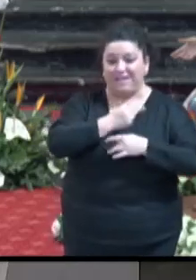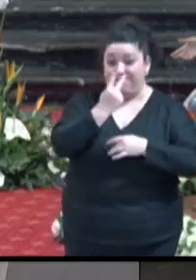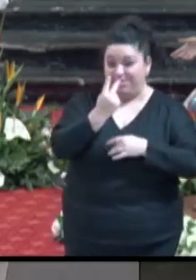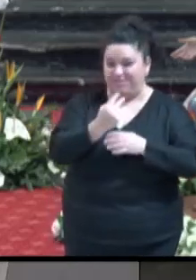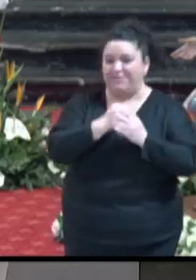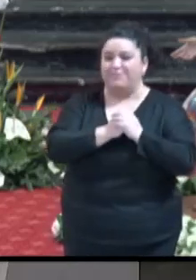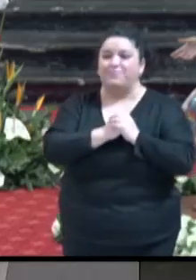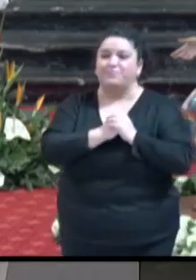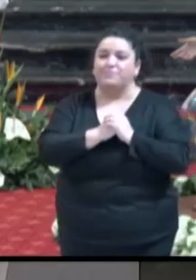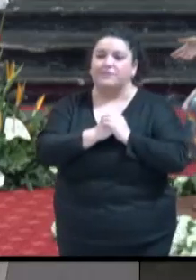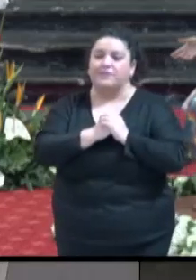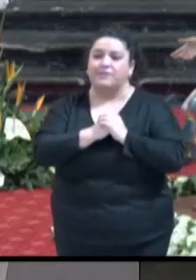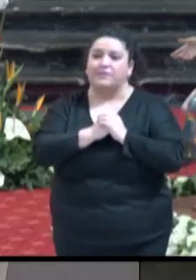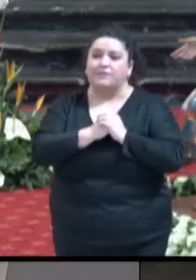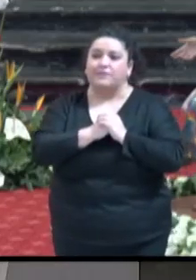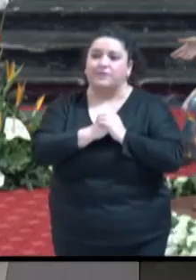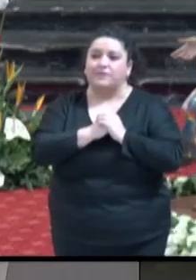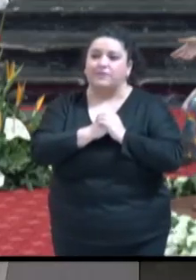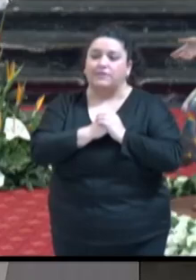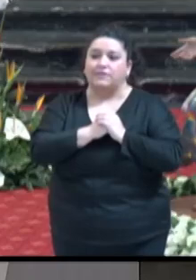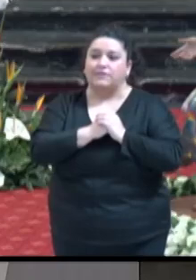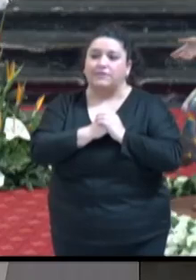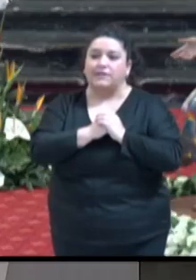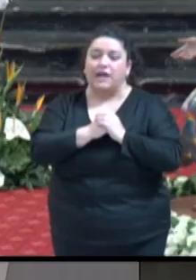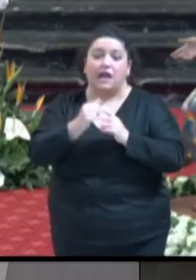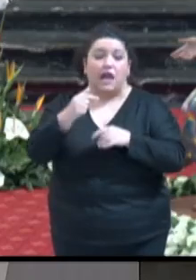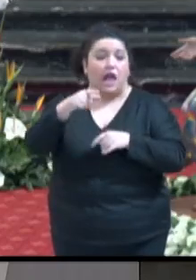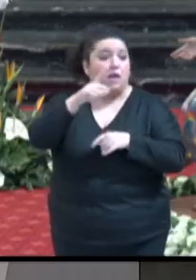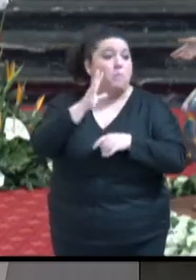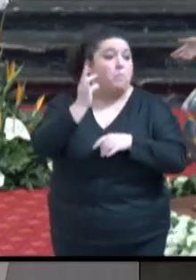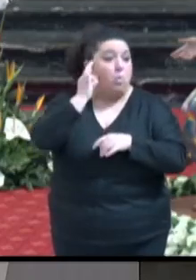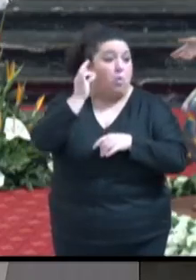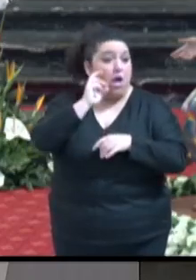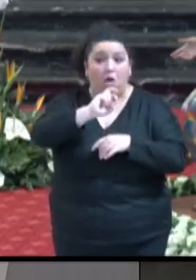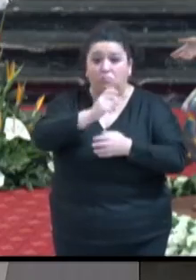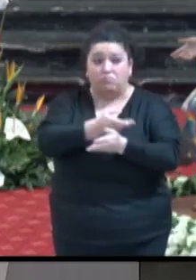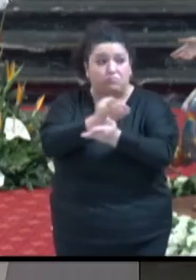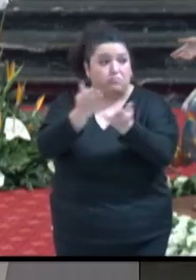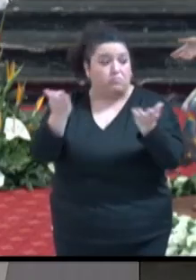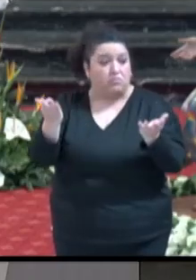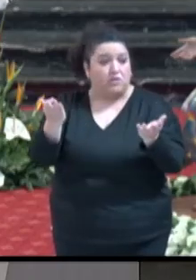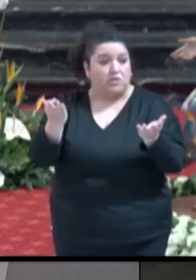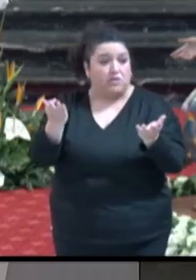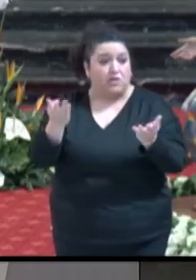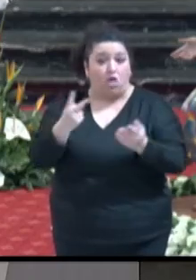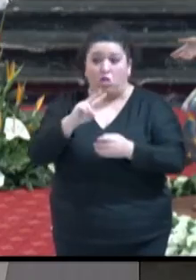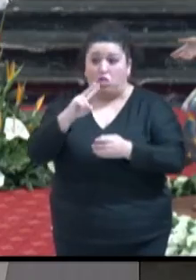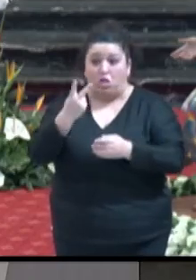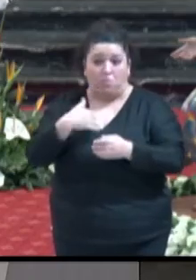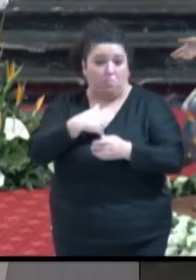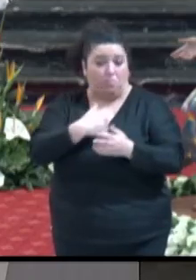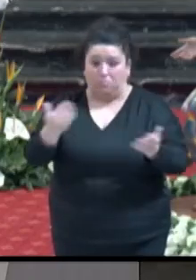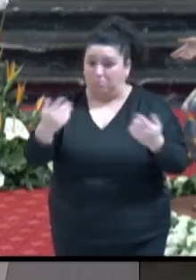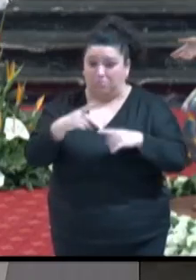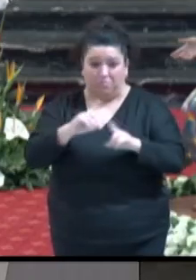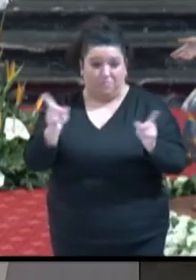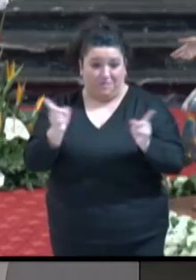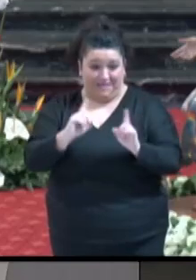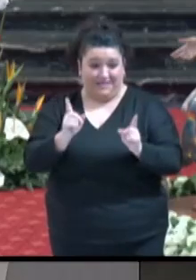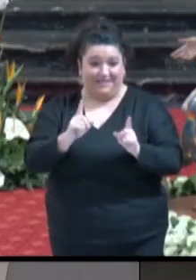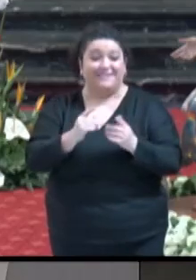no ha sucedido a ninguna mujer del mundo más que a ella así que grande es el